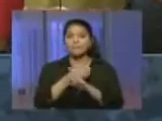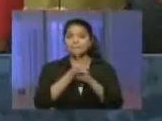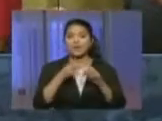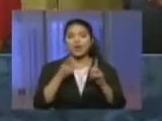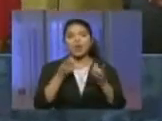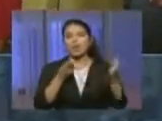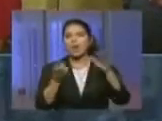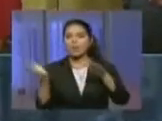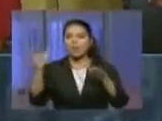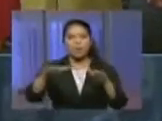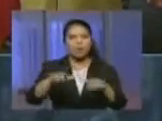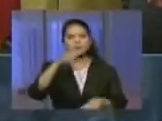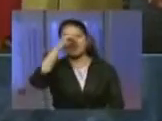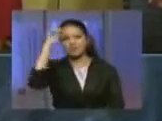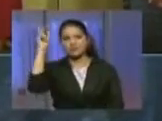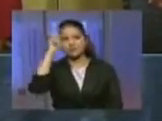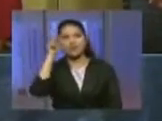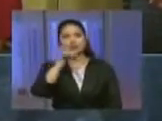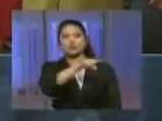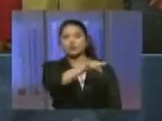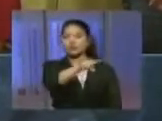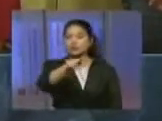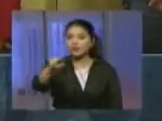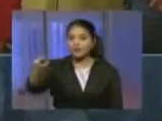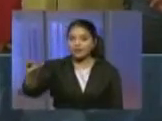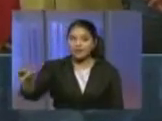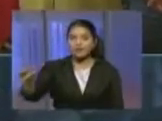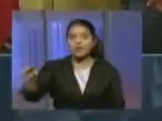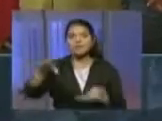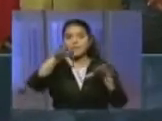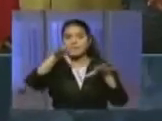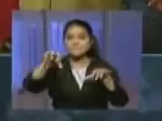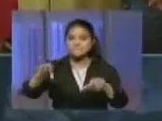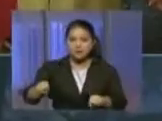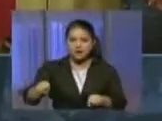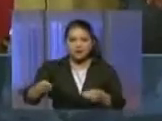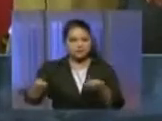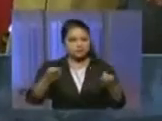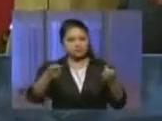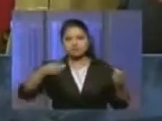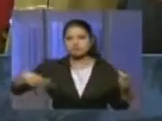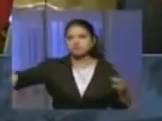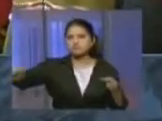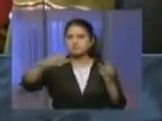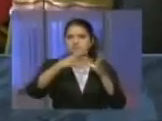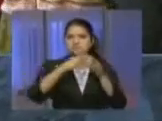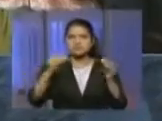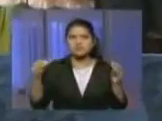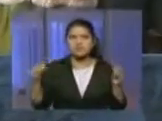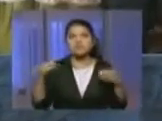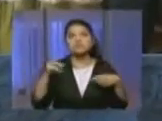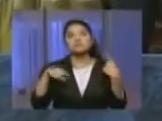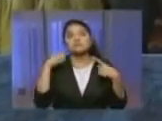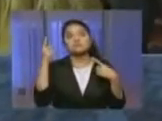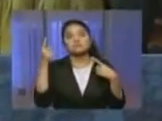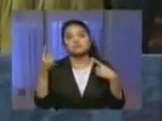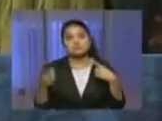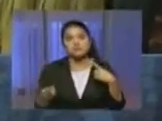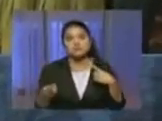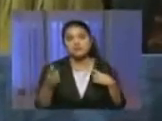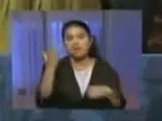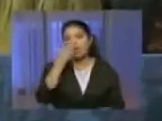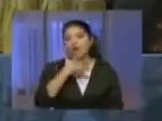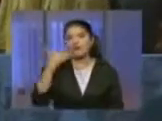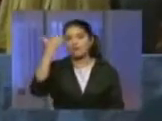indígena de ustedes imperios oligarquías Bueno luego se sumó el holocausto